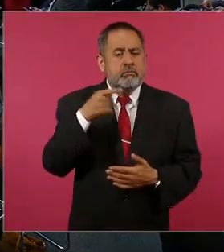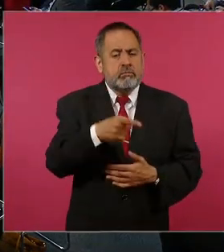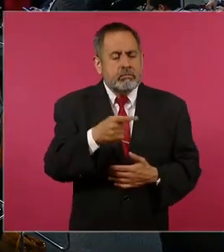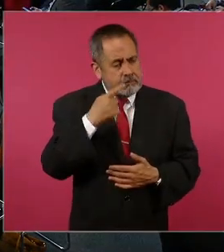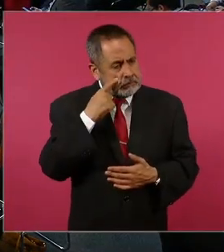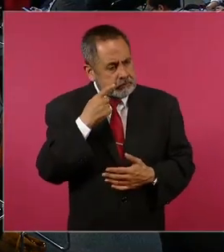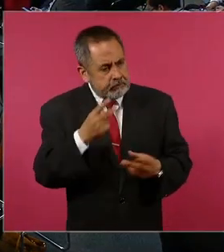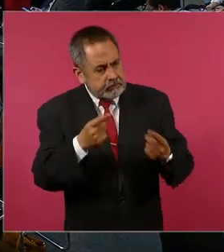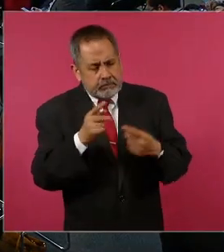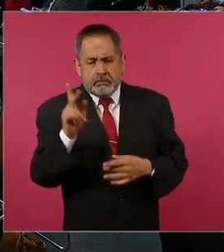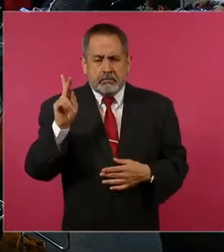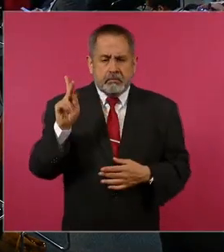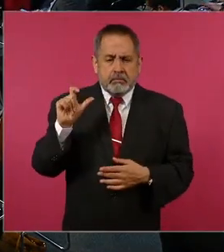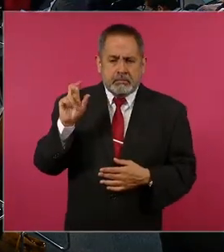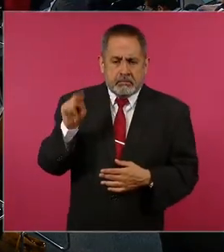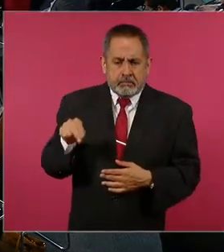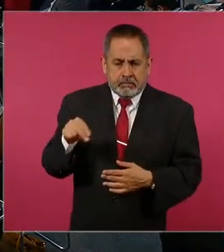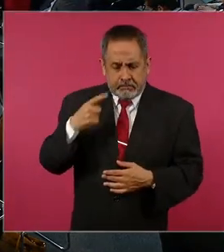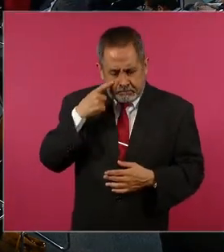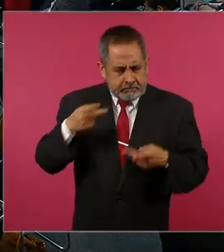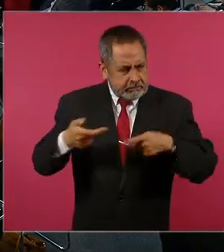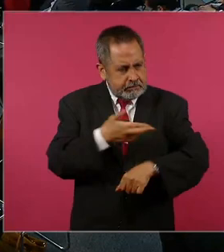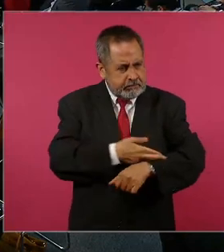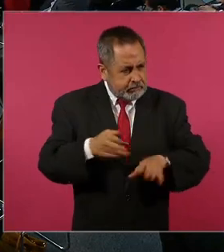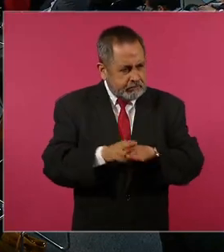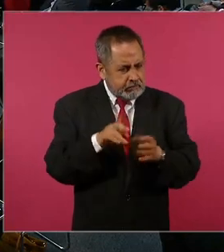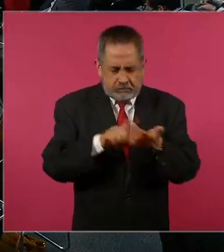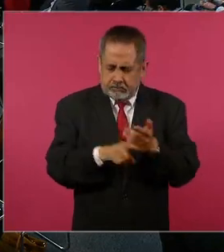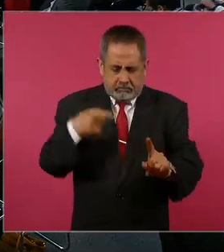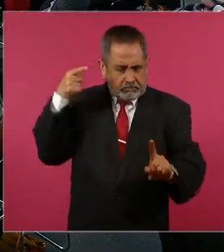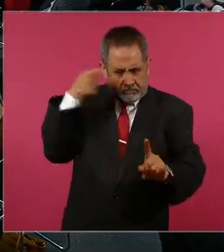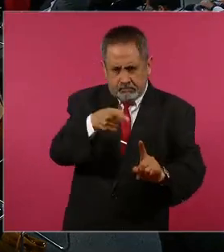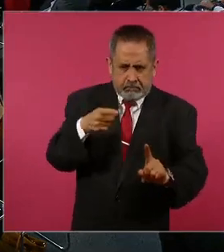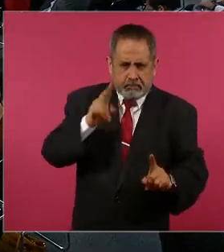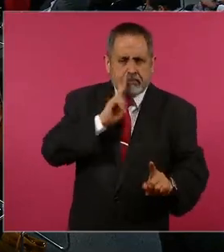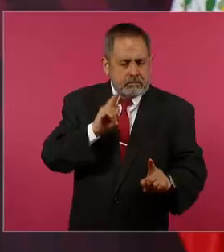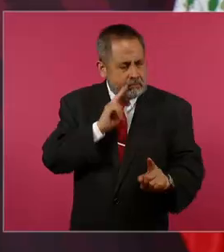echar a andar un plan solo con ese propósito.